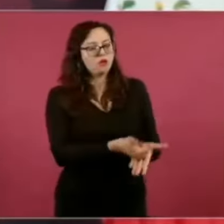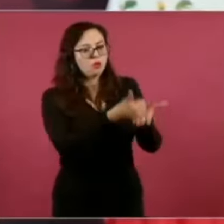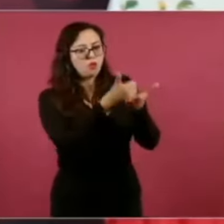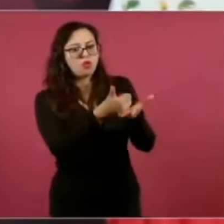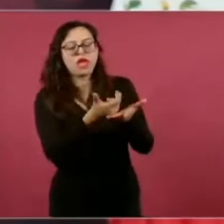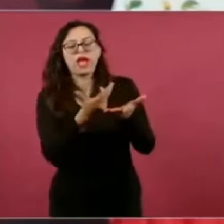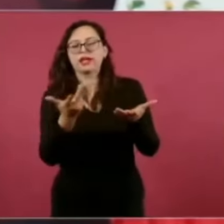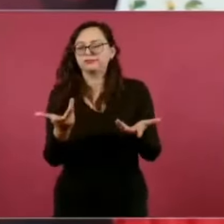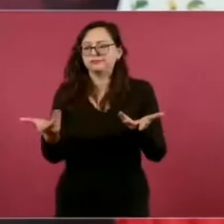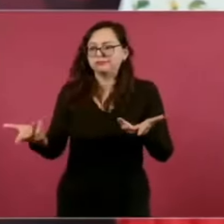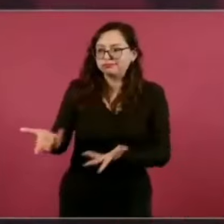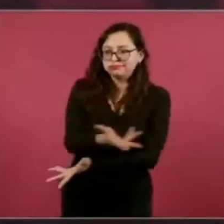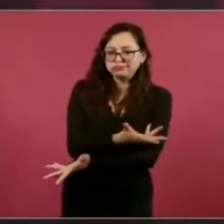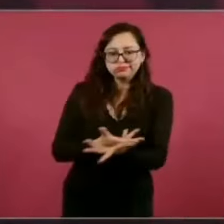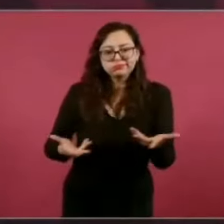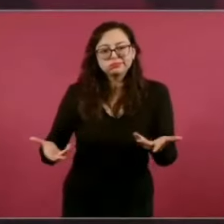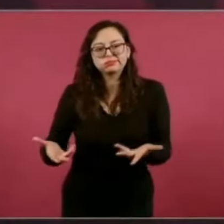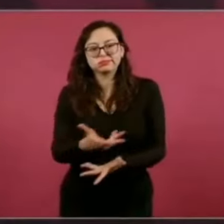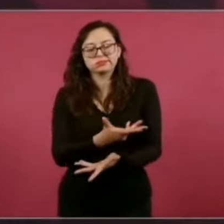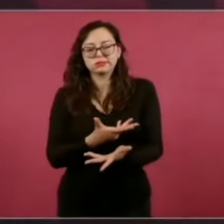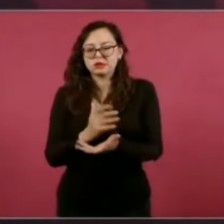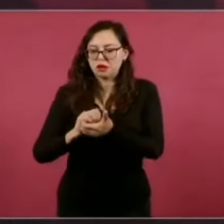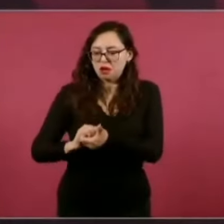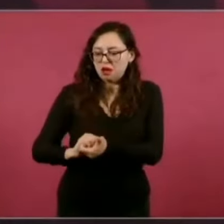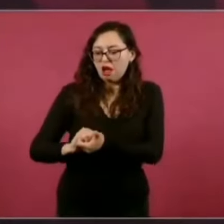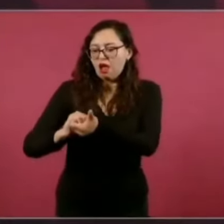el tequio, la mano,